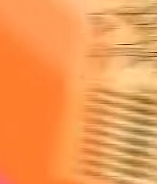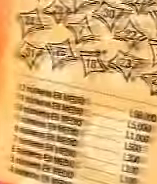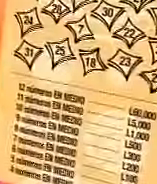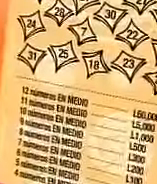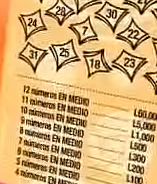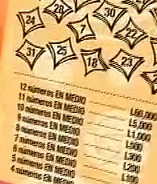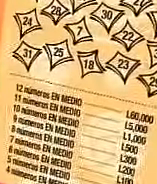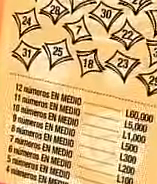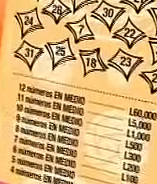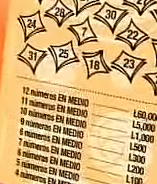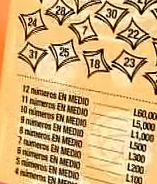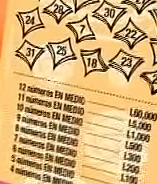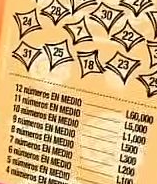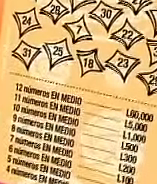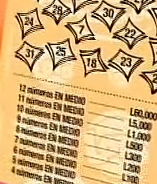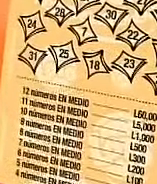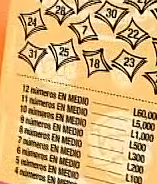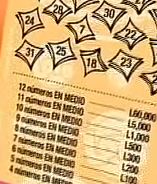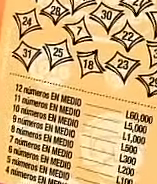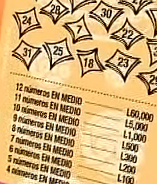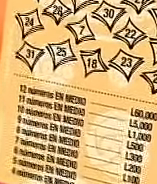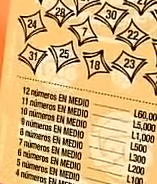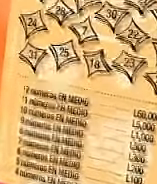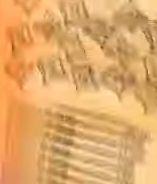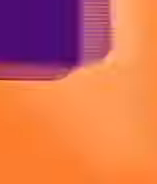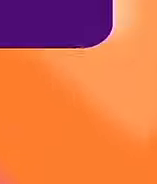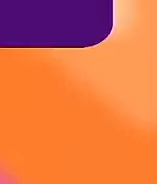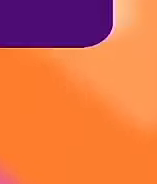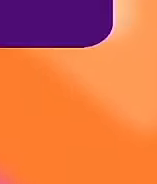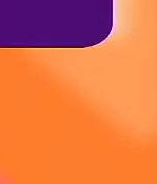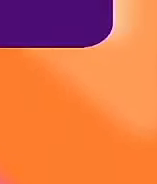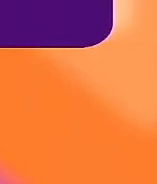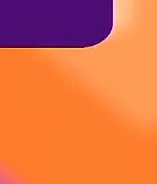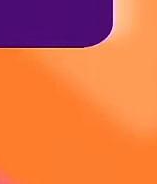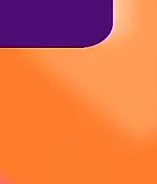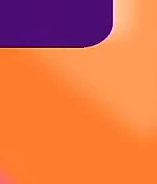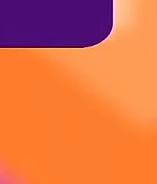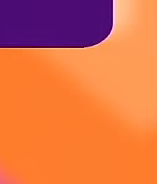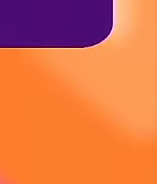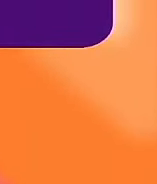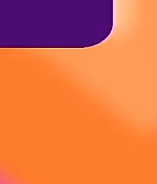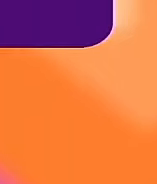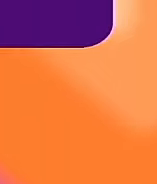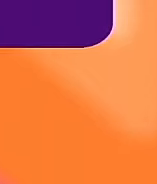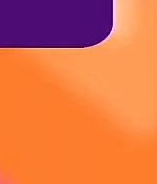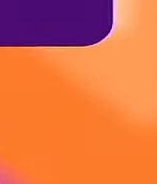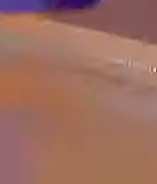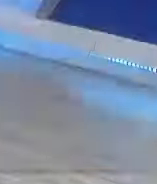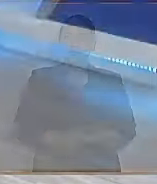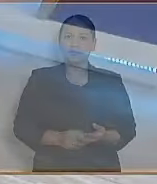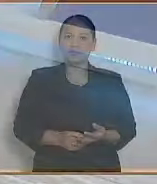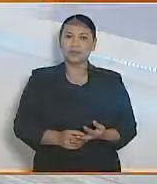suerte tendré. Bienvenidos al sorteo Loto. ¡Loto! ¡Te cambia la vida!